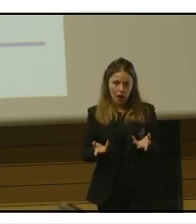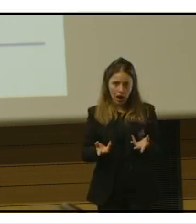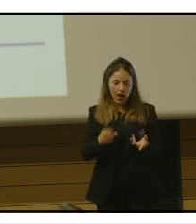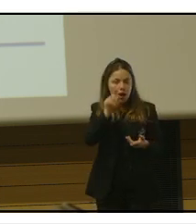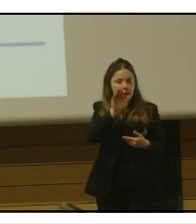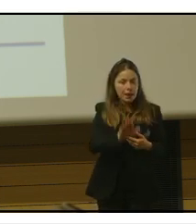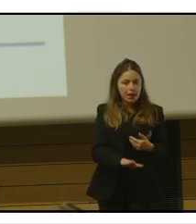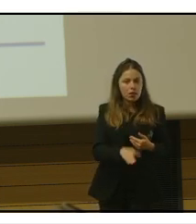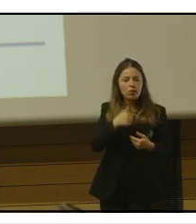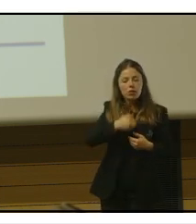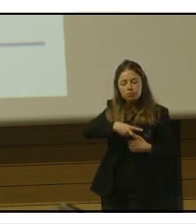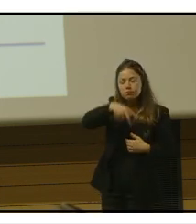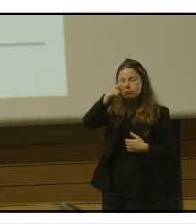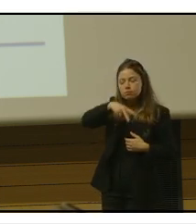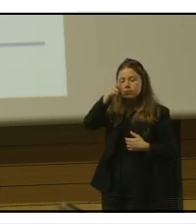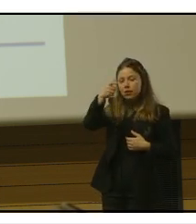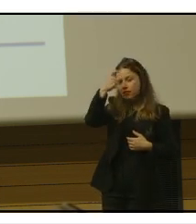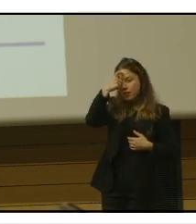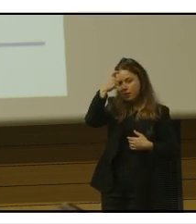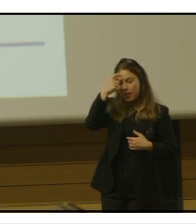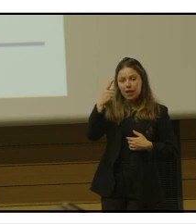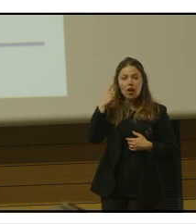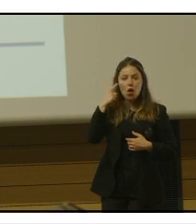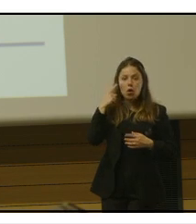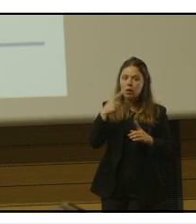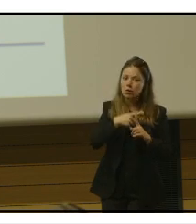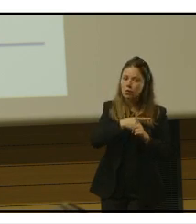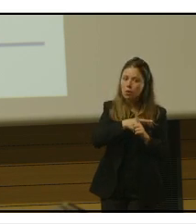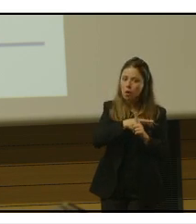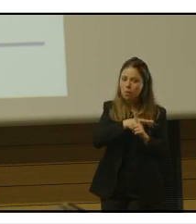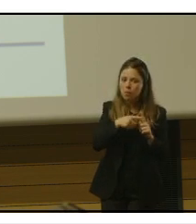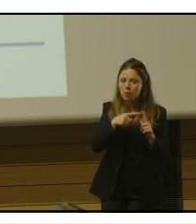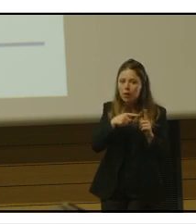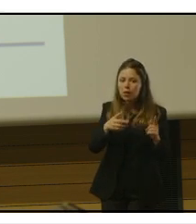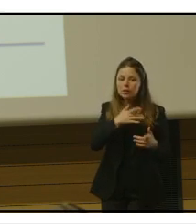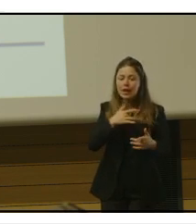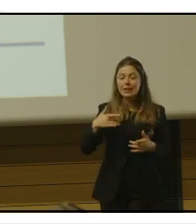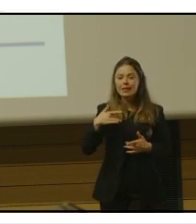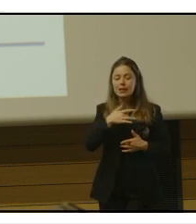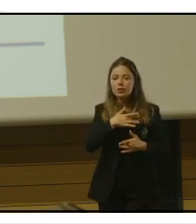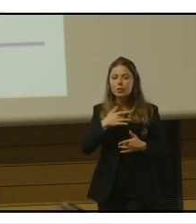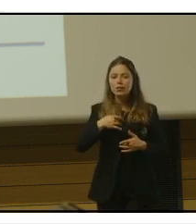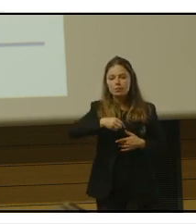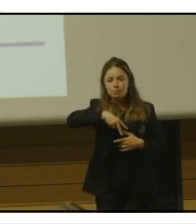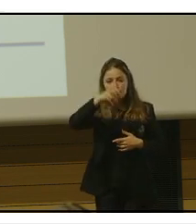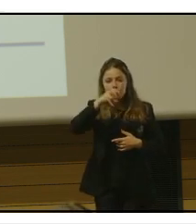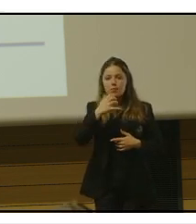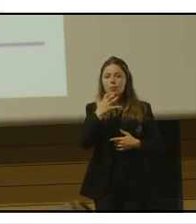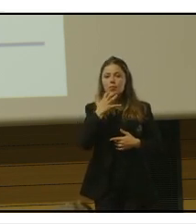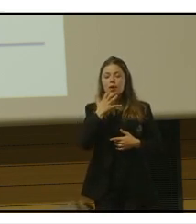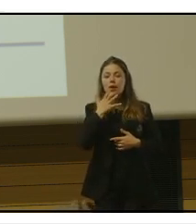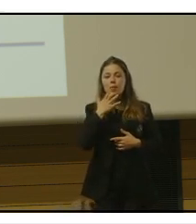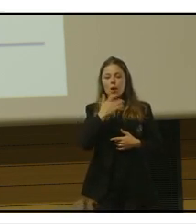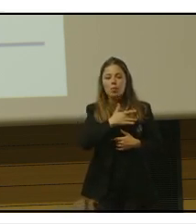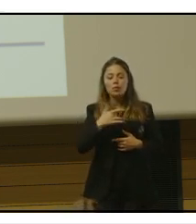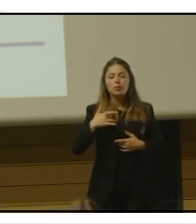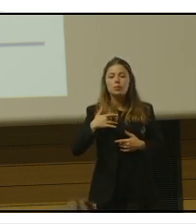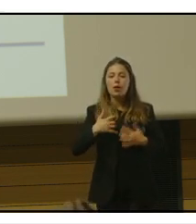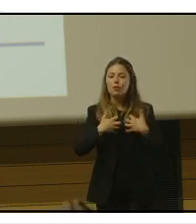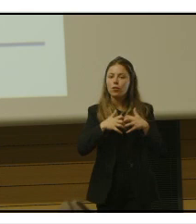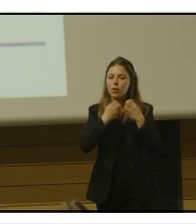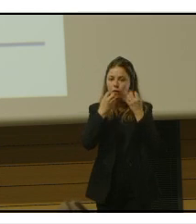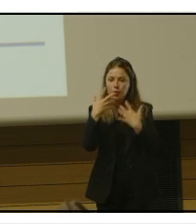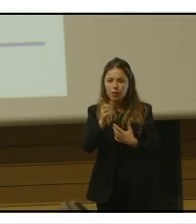humo ambiental de tabaco produce enfermedad en el oído medio, produce síntomas respiratorios como la deficiencia pulmonar,